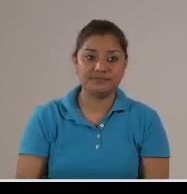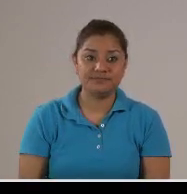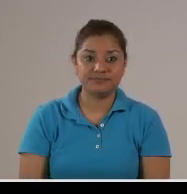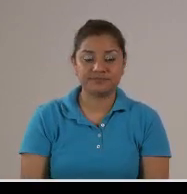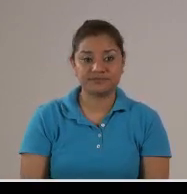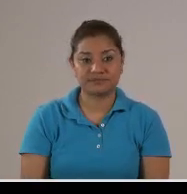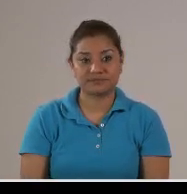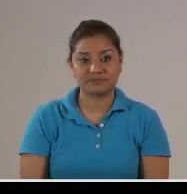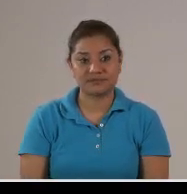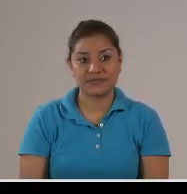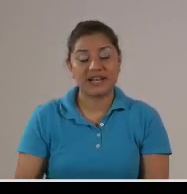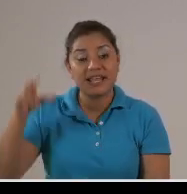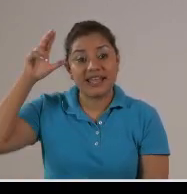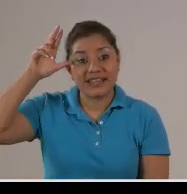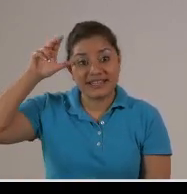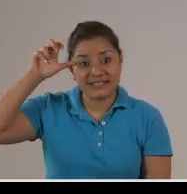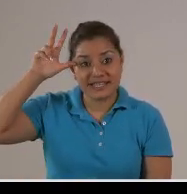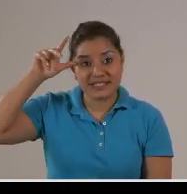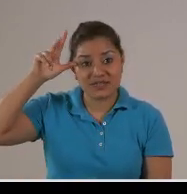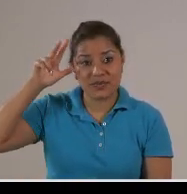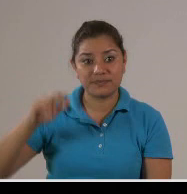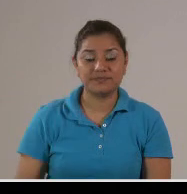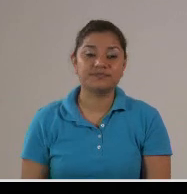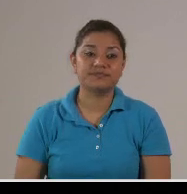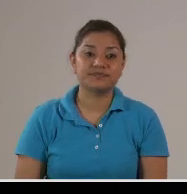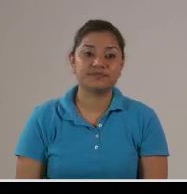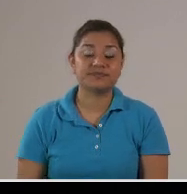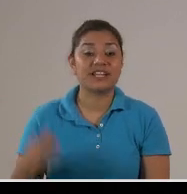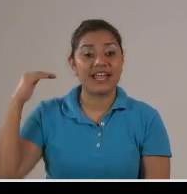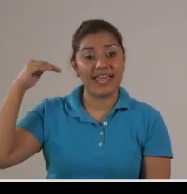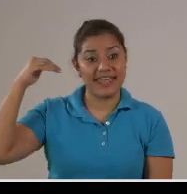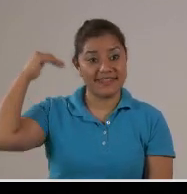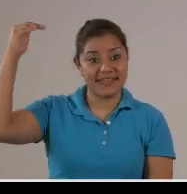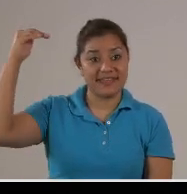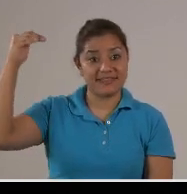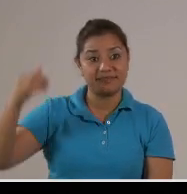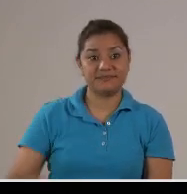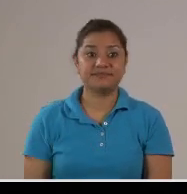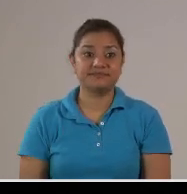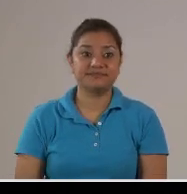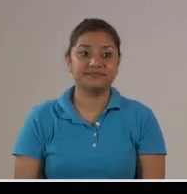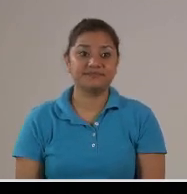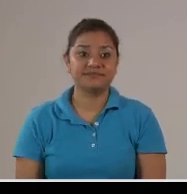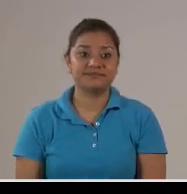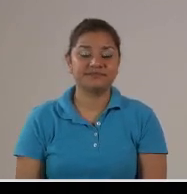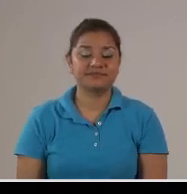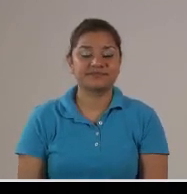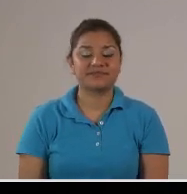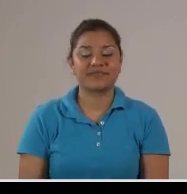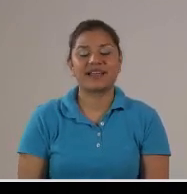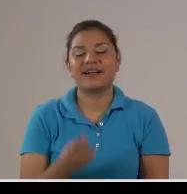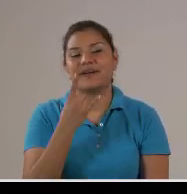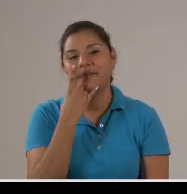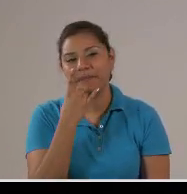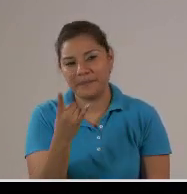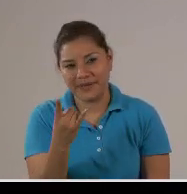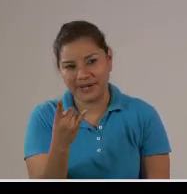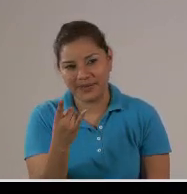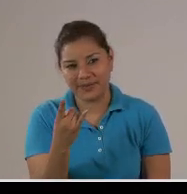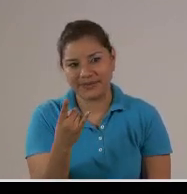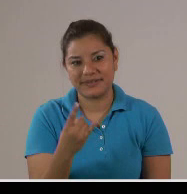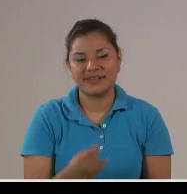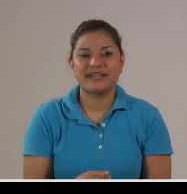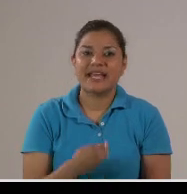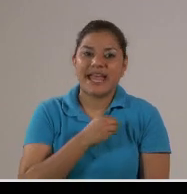nacional sexo edad solo Perdone que me detenga otra